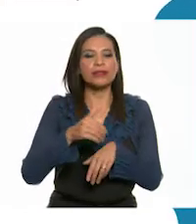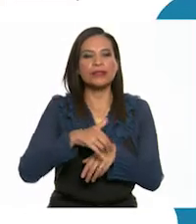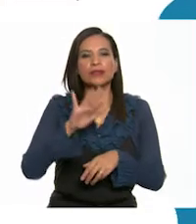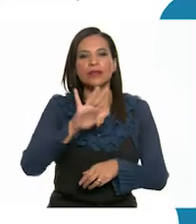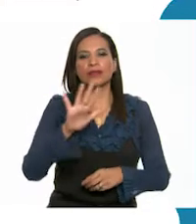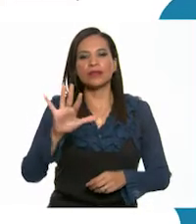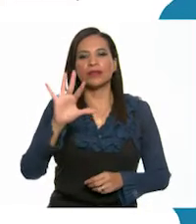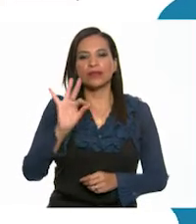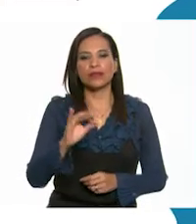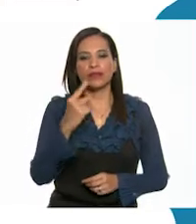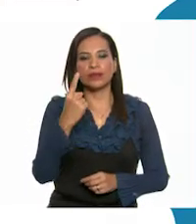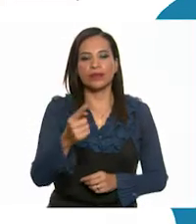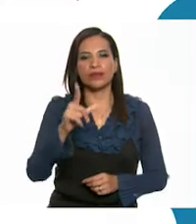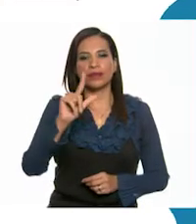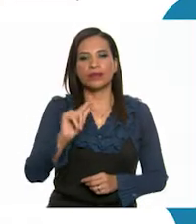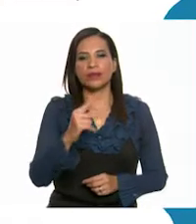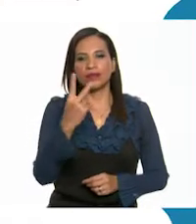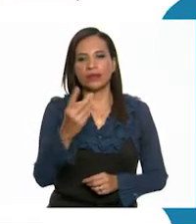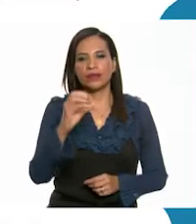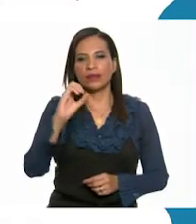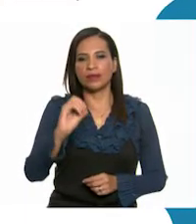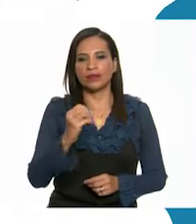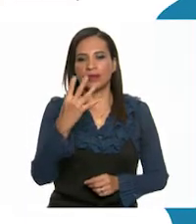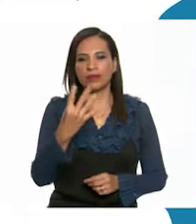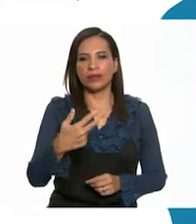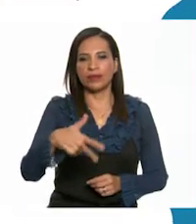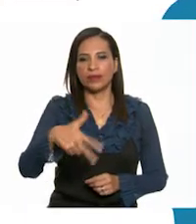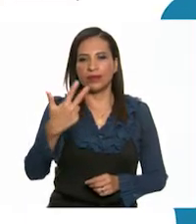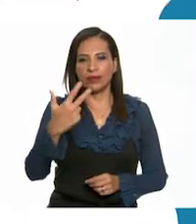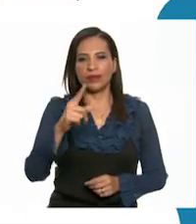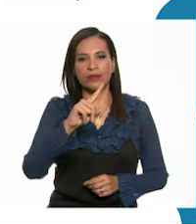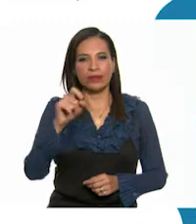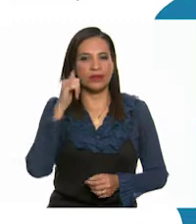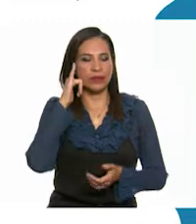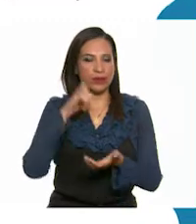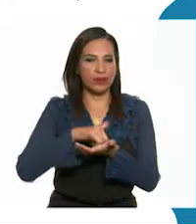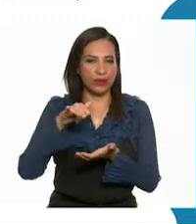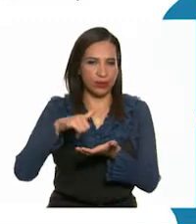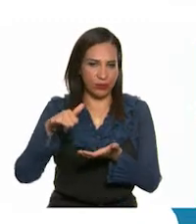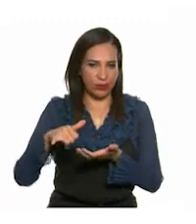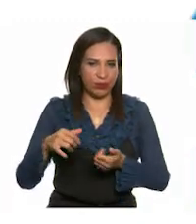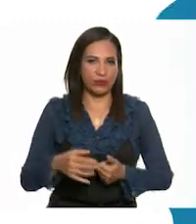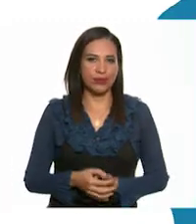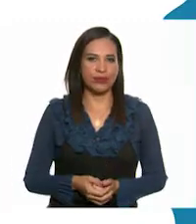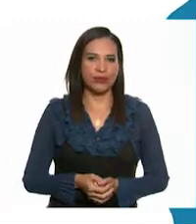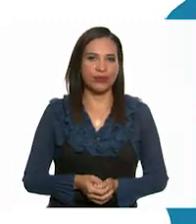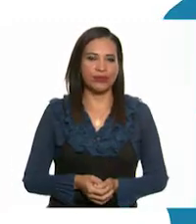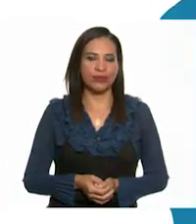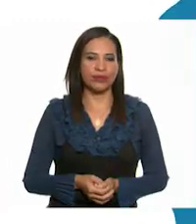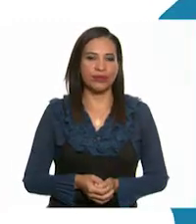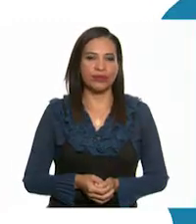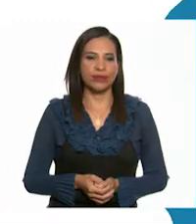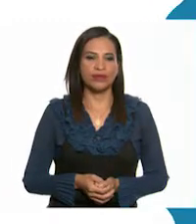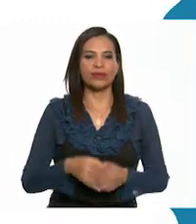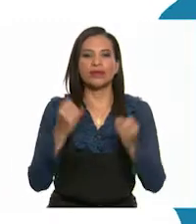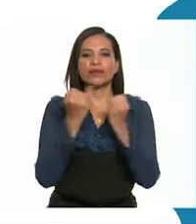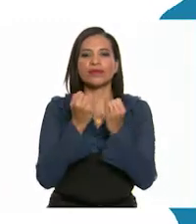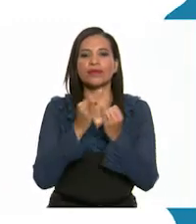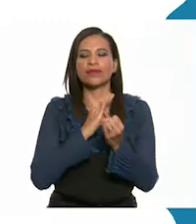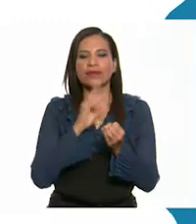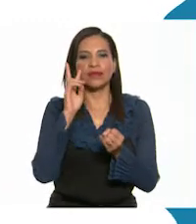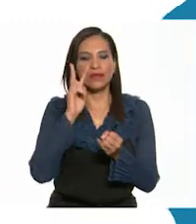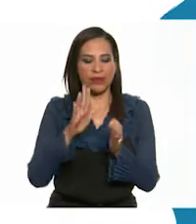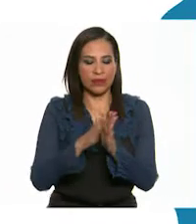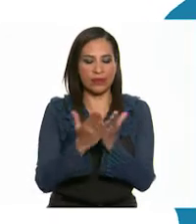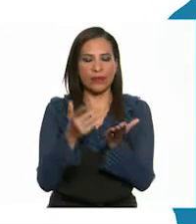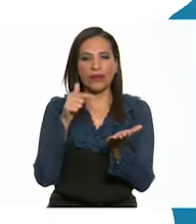teléfono 55 41 72 04 13 con 100 líneas. También puedes encontrar